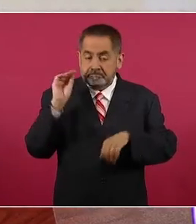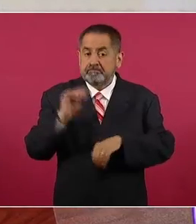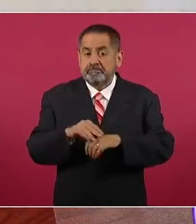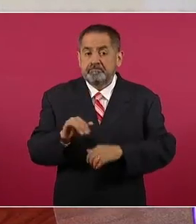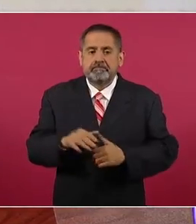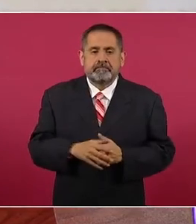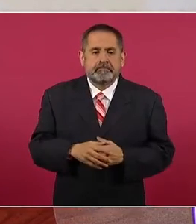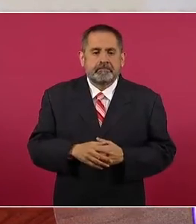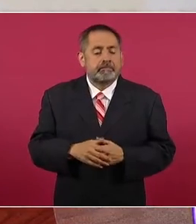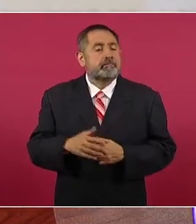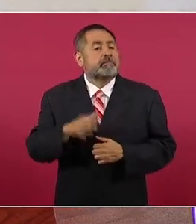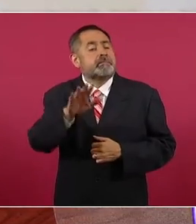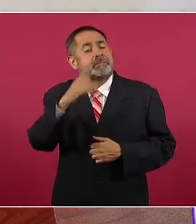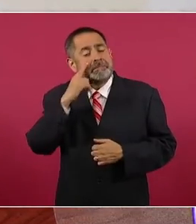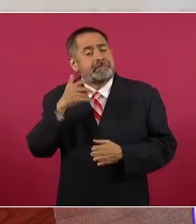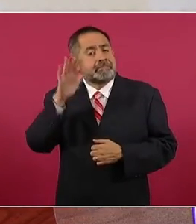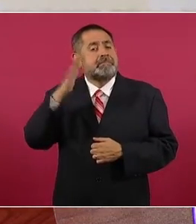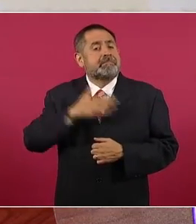En mi pueblo,